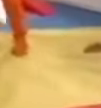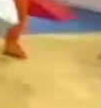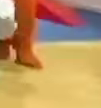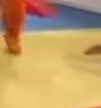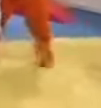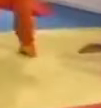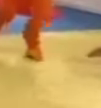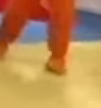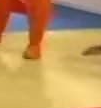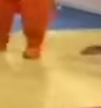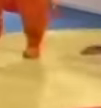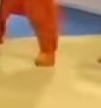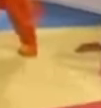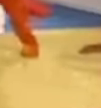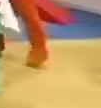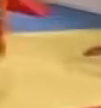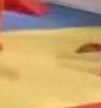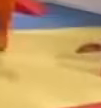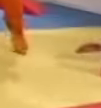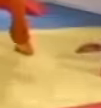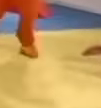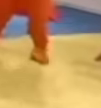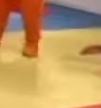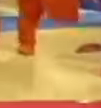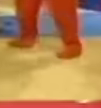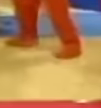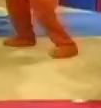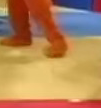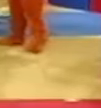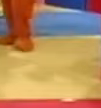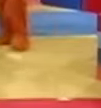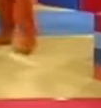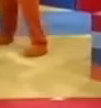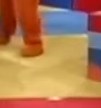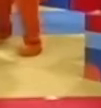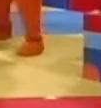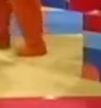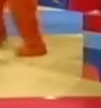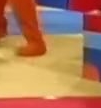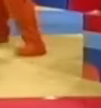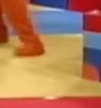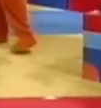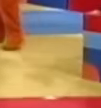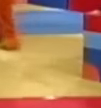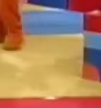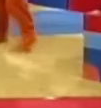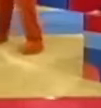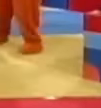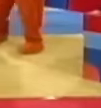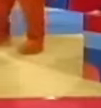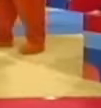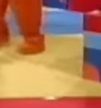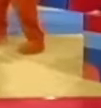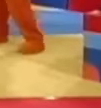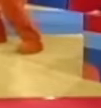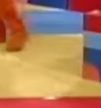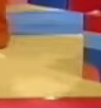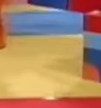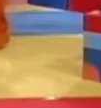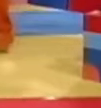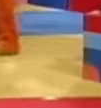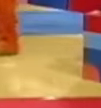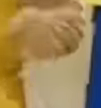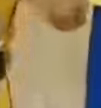Cuando jugamos nos ponemos fuertes e inteligentes. Y más divertidos. ¿Quieres jugar al agarrado? ¡Ya te agarré!